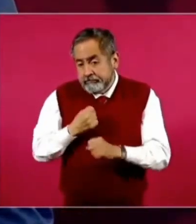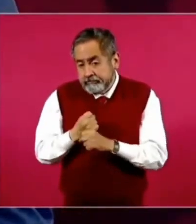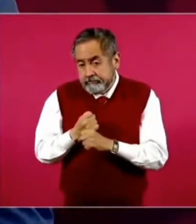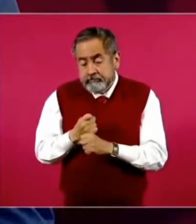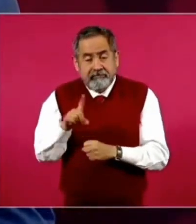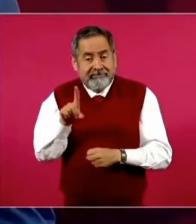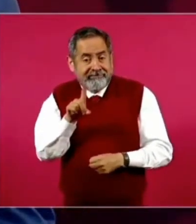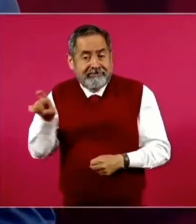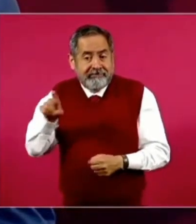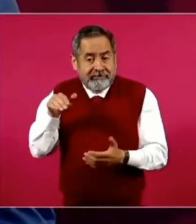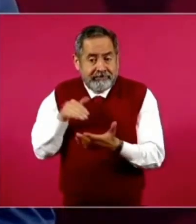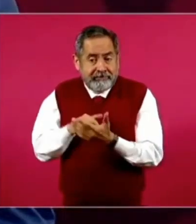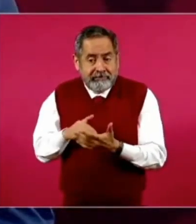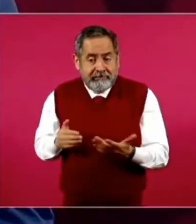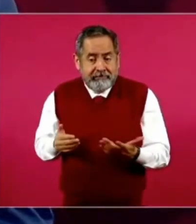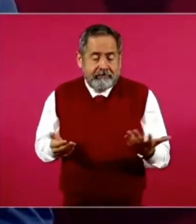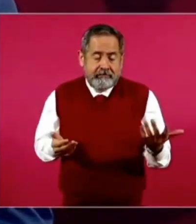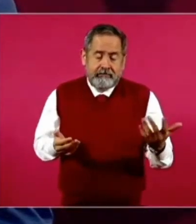Unidos.